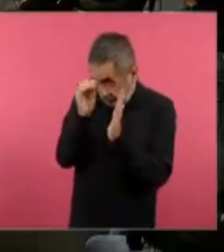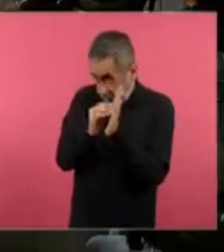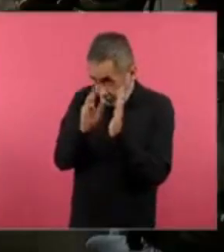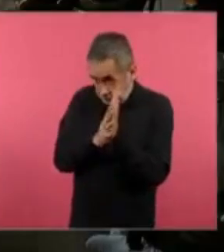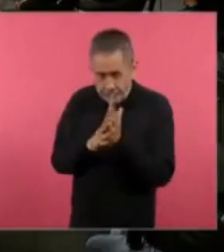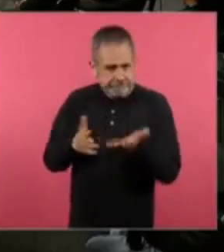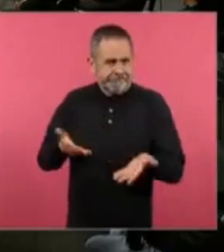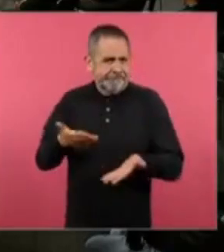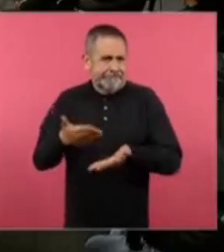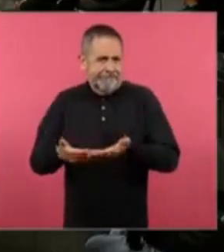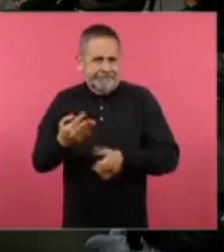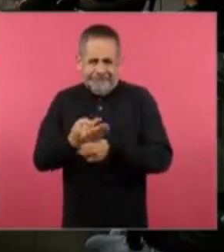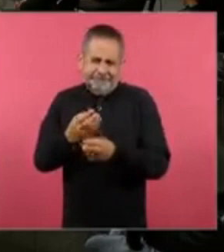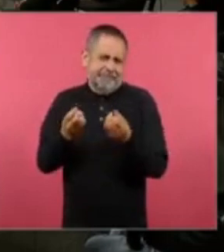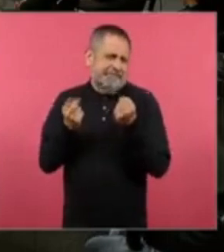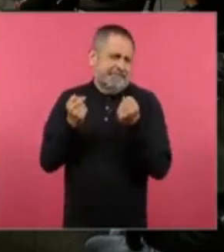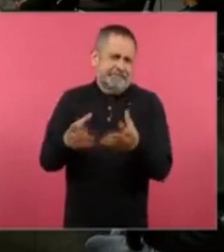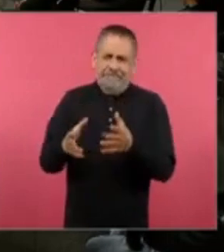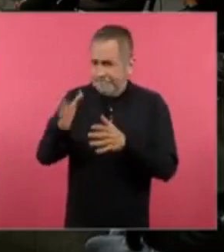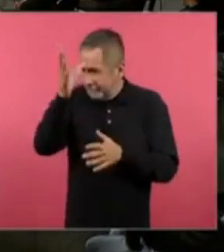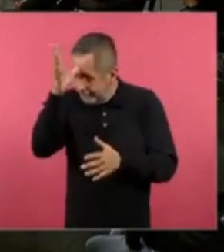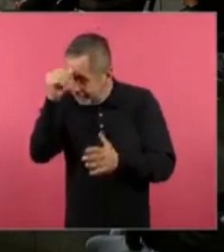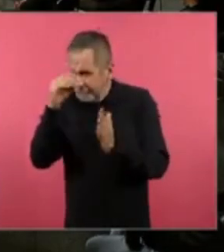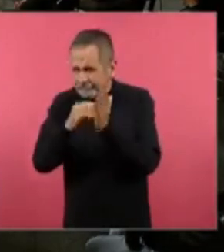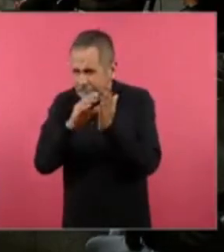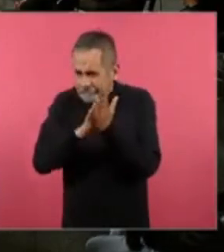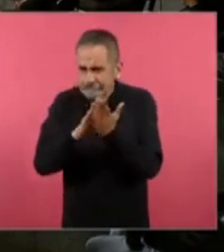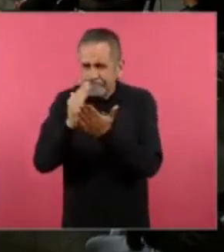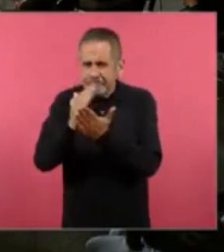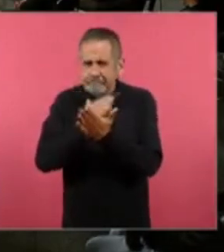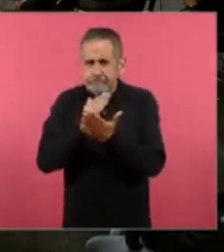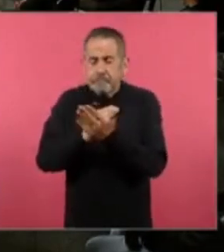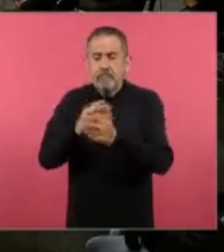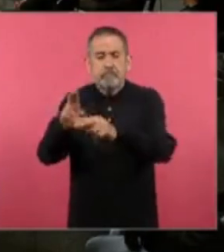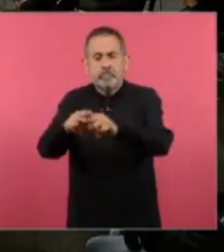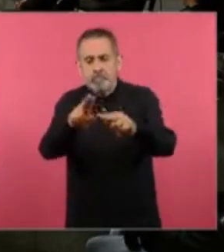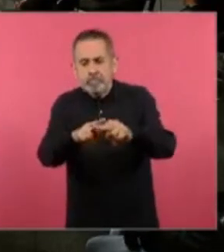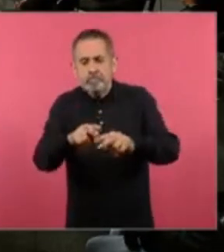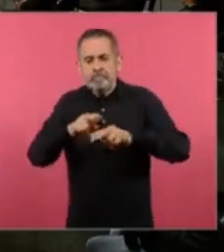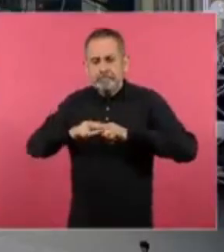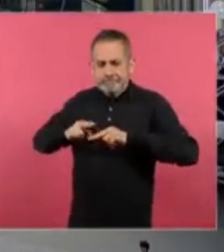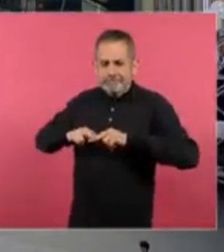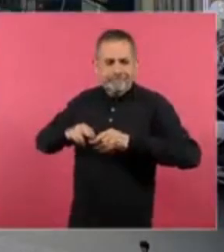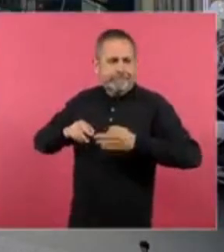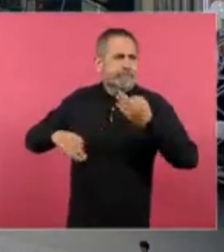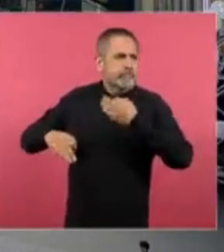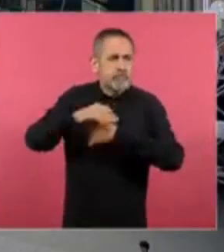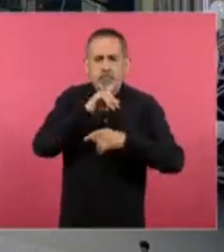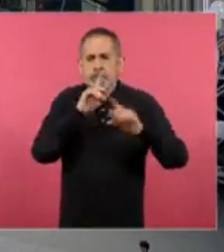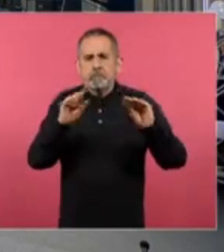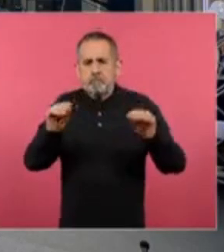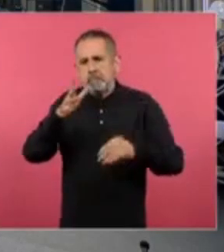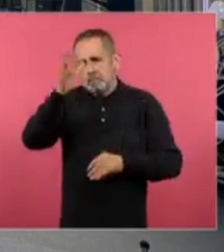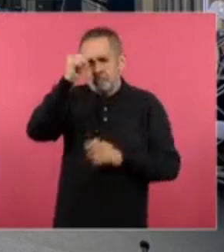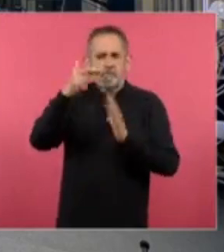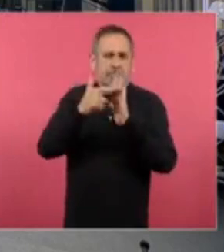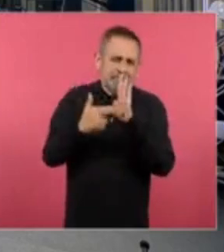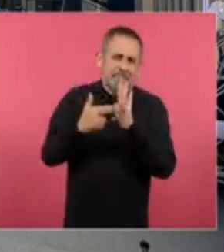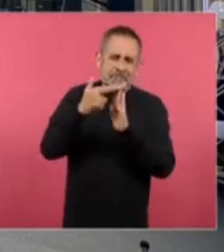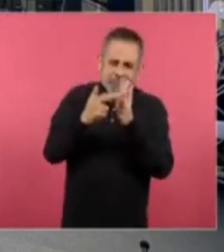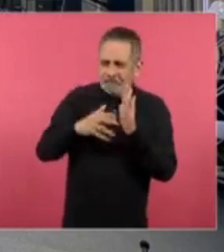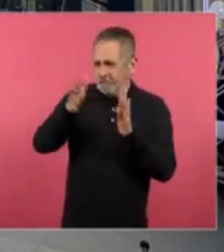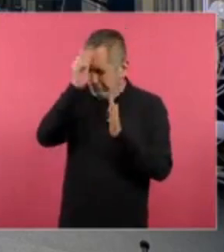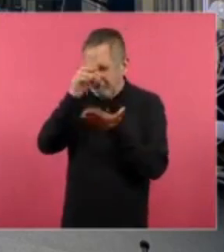de convencionalismos. Y sabemos que ustedes sentados allá, nosotros sentados acá, todos bien calladitos mientras yo hablo.